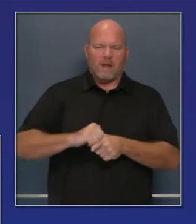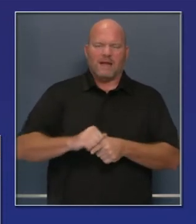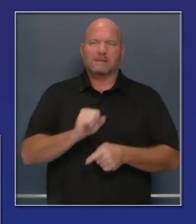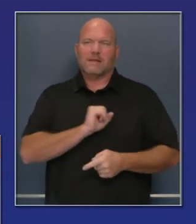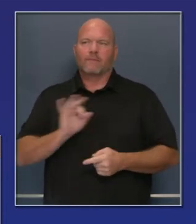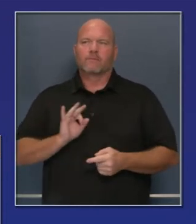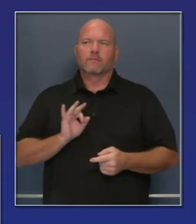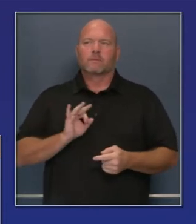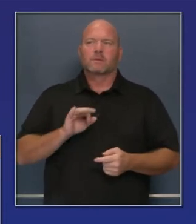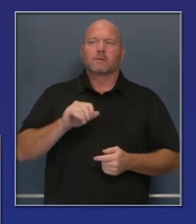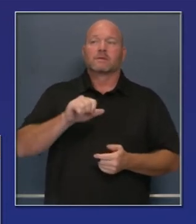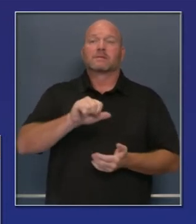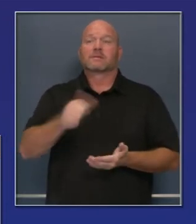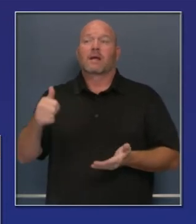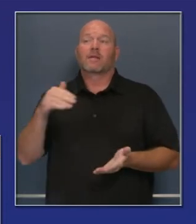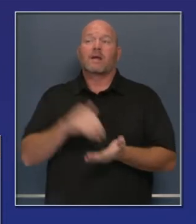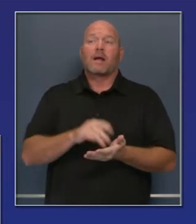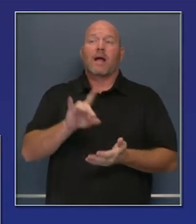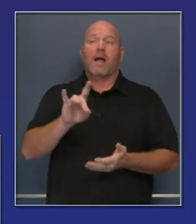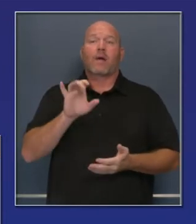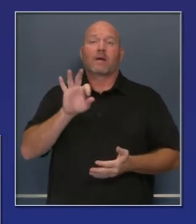Tenemos 10,892,